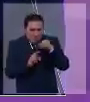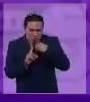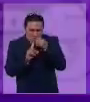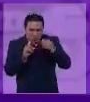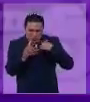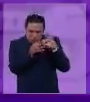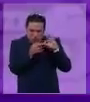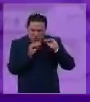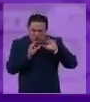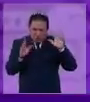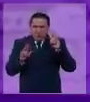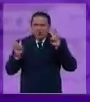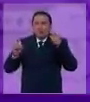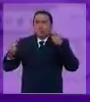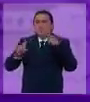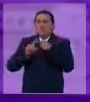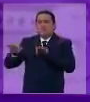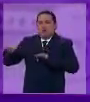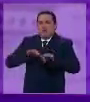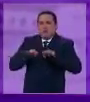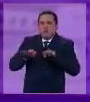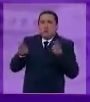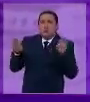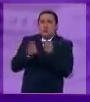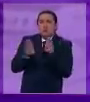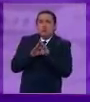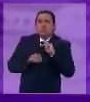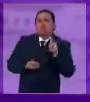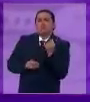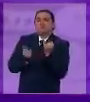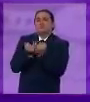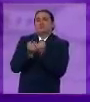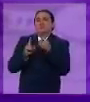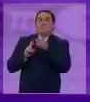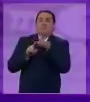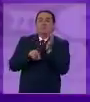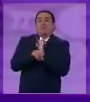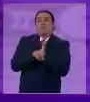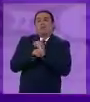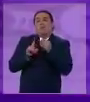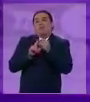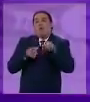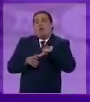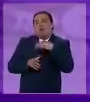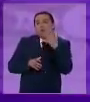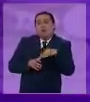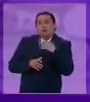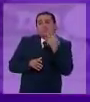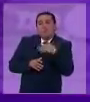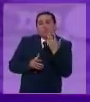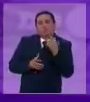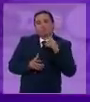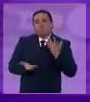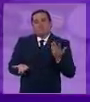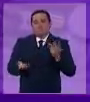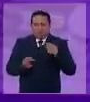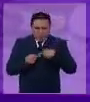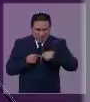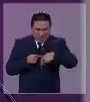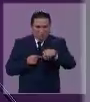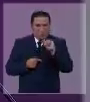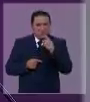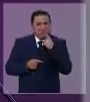ver, porque Andrés Manuel va a volver a perder. Esta película habla sobre la Gran Depresión en México de